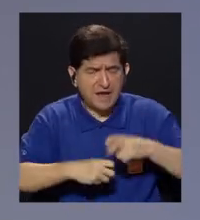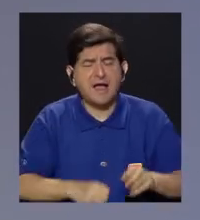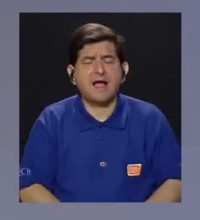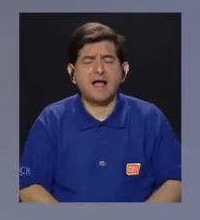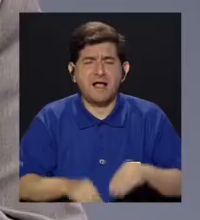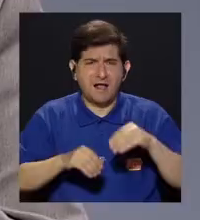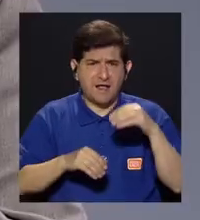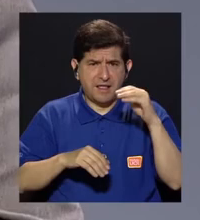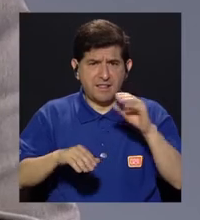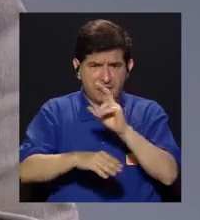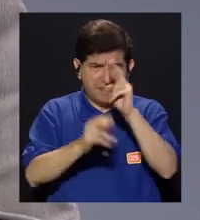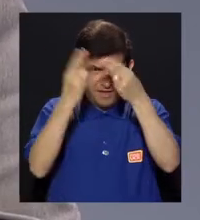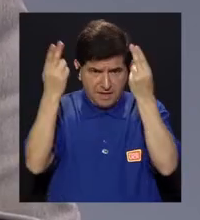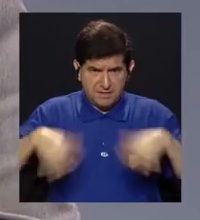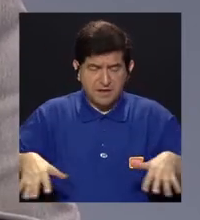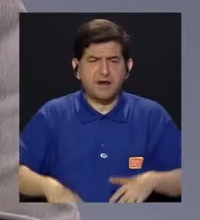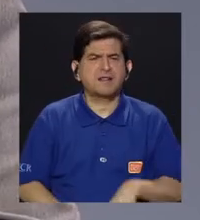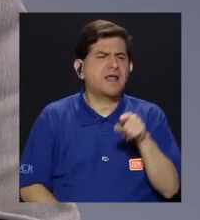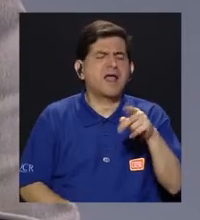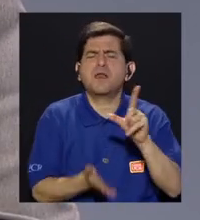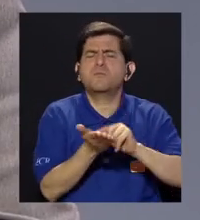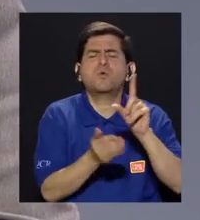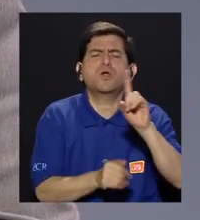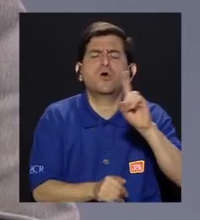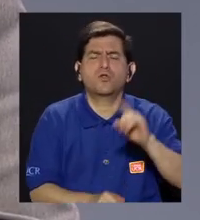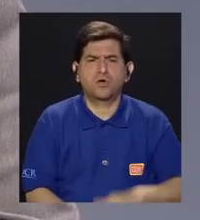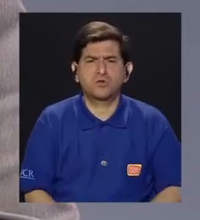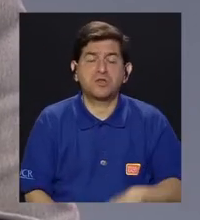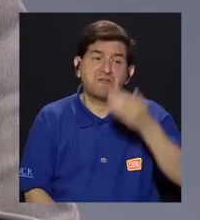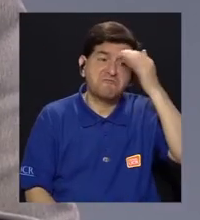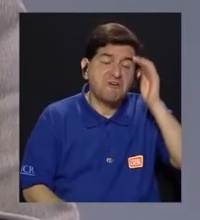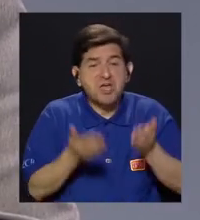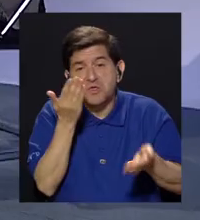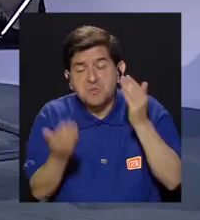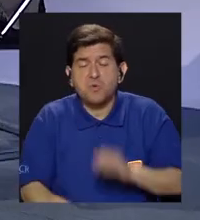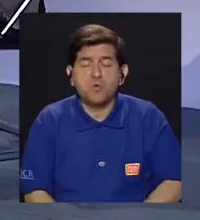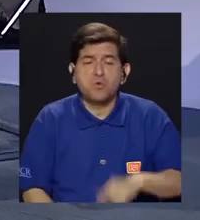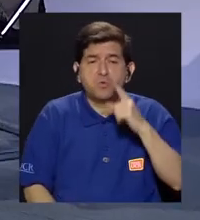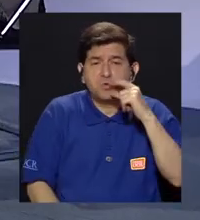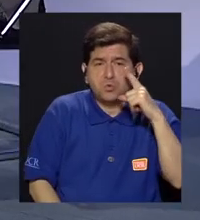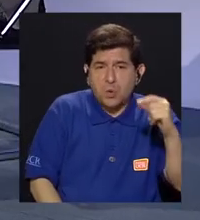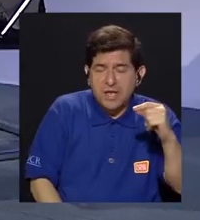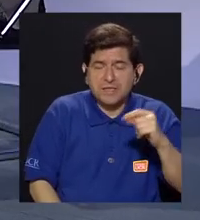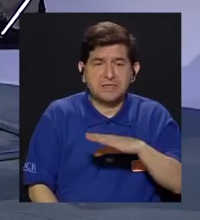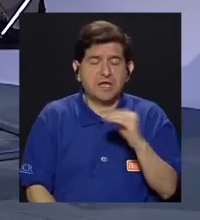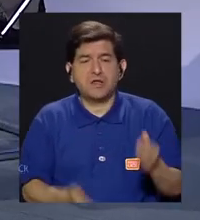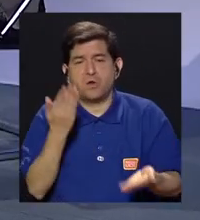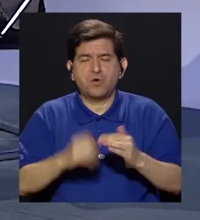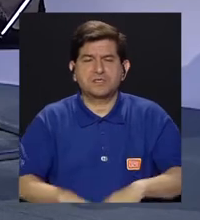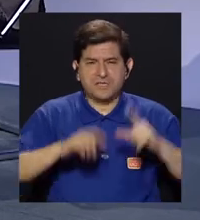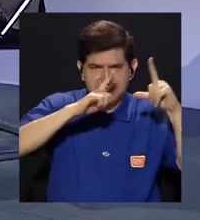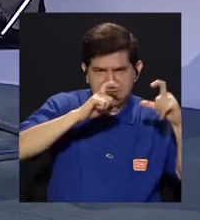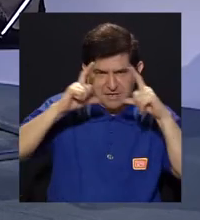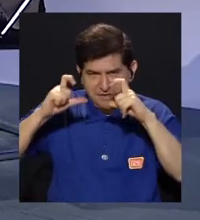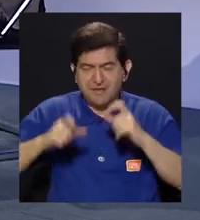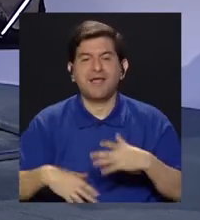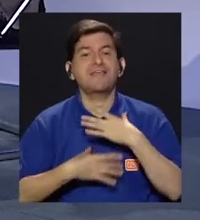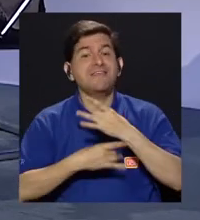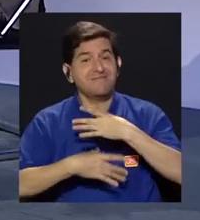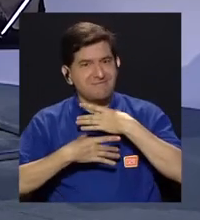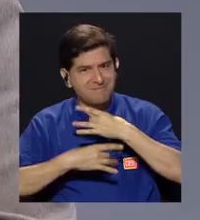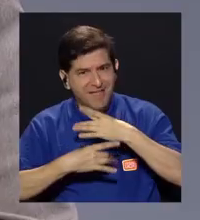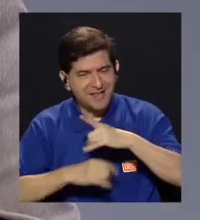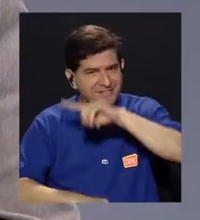un delito informático donde lo público en una red social podría ser tanto facebook twitter o instagram digamos podríamos pensar